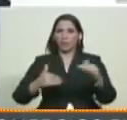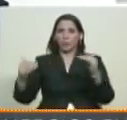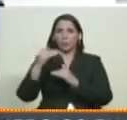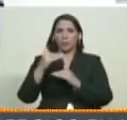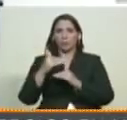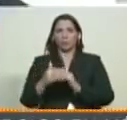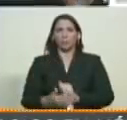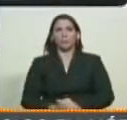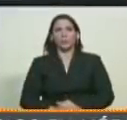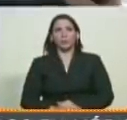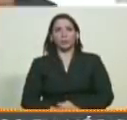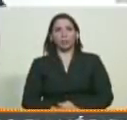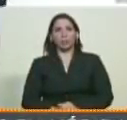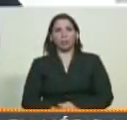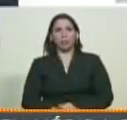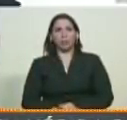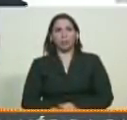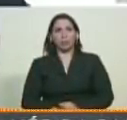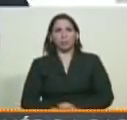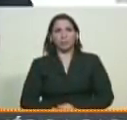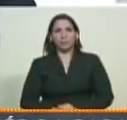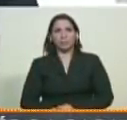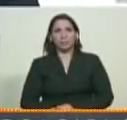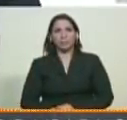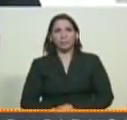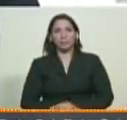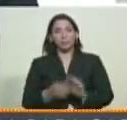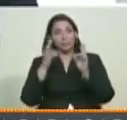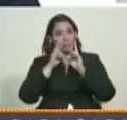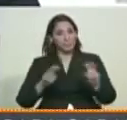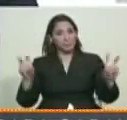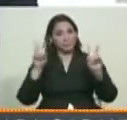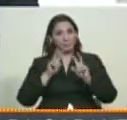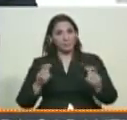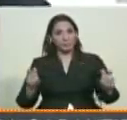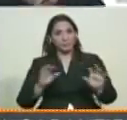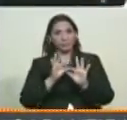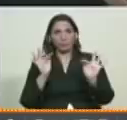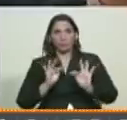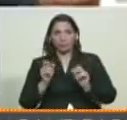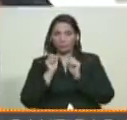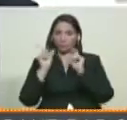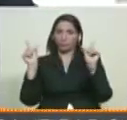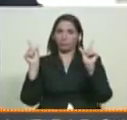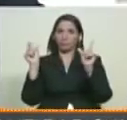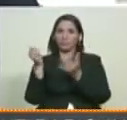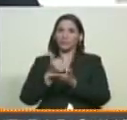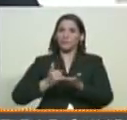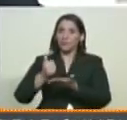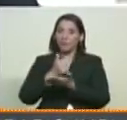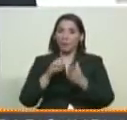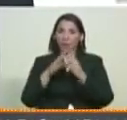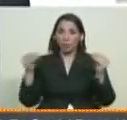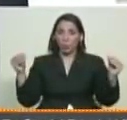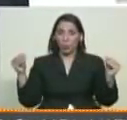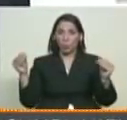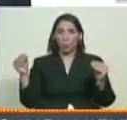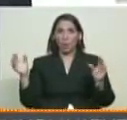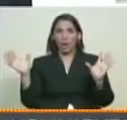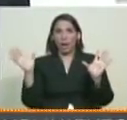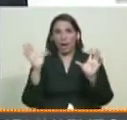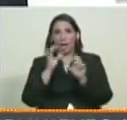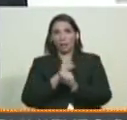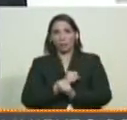fiscal general de la República hace unas horas inspeccionó de manera sorpresiva un farmatodo en horas de la noche,